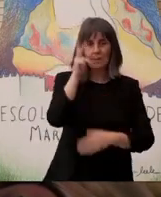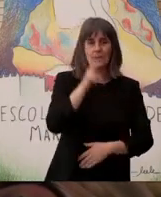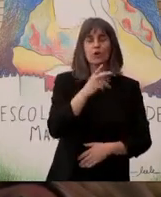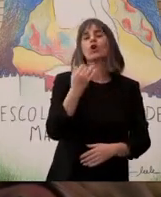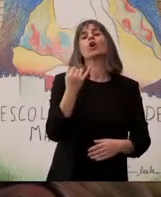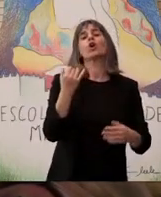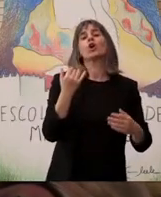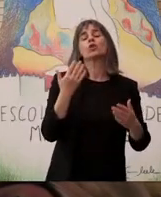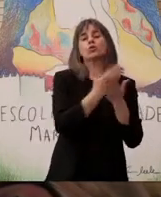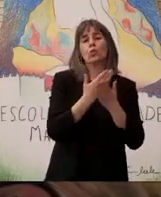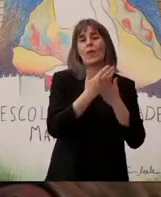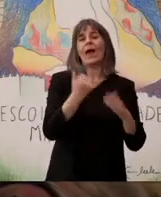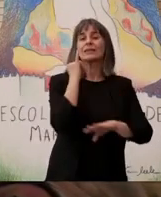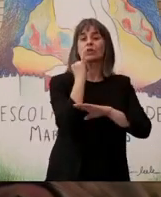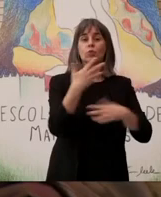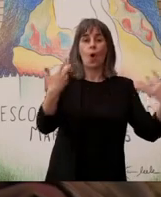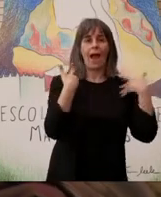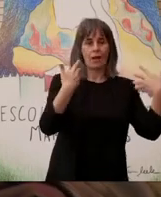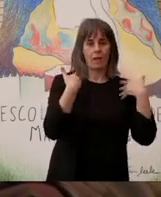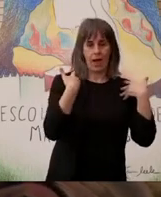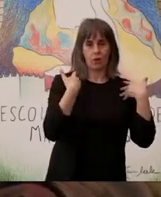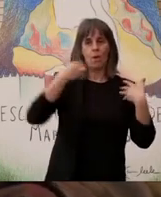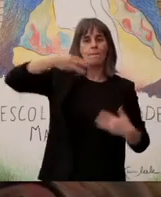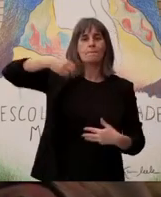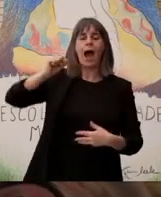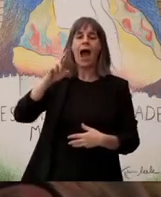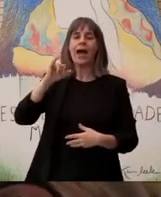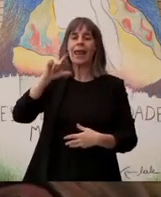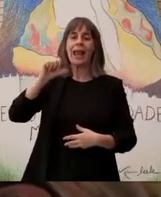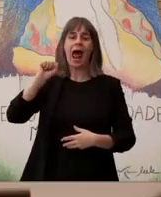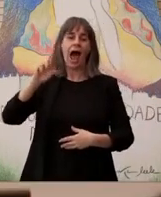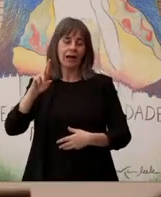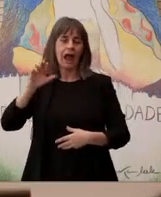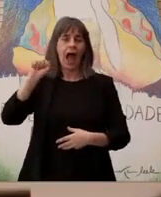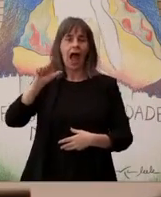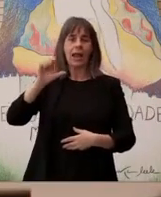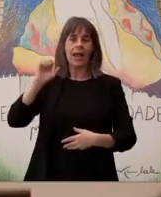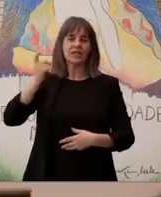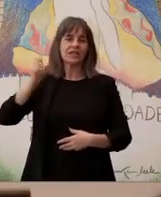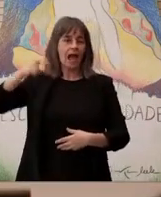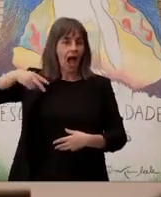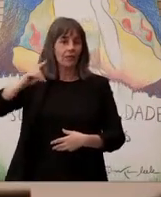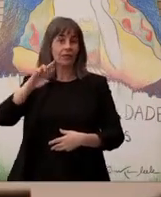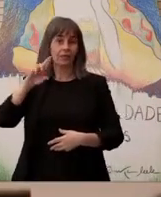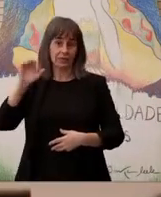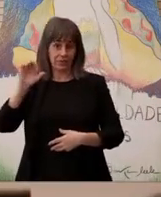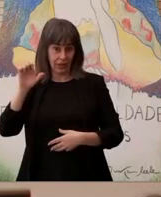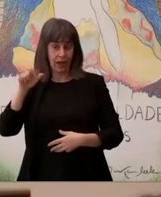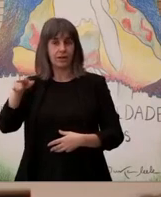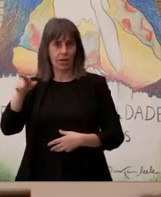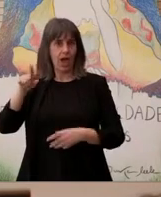calvario y marililar por ejemplo fue inéstrameña Mariela Alexandre y se ha formado las primeras referentes estudia y